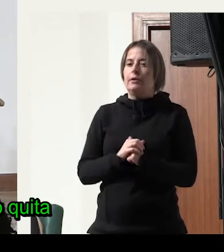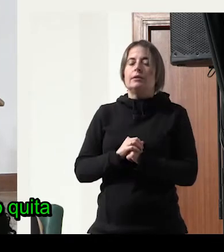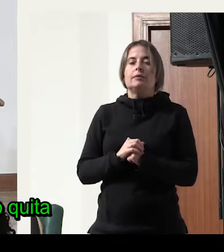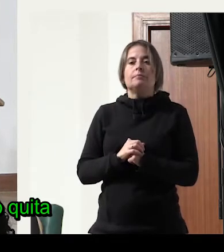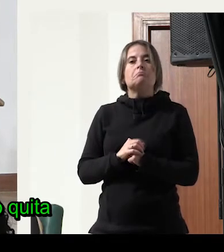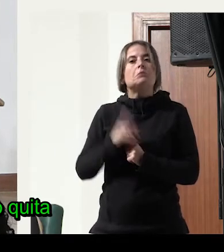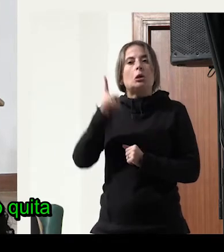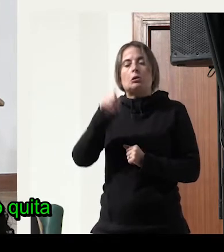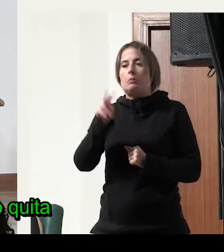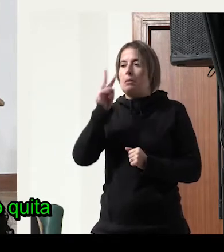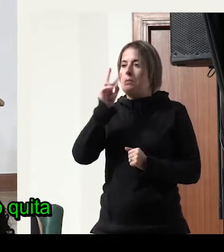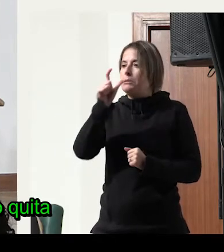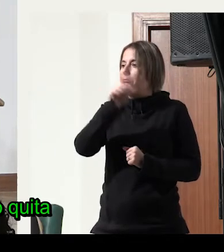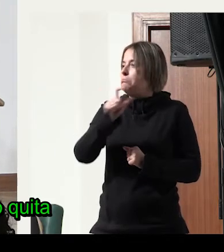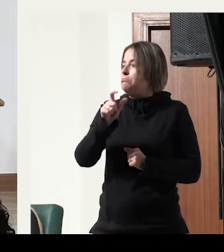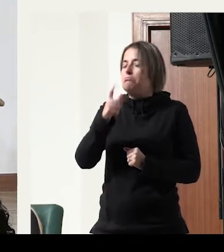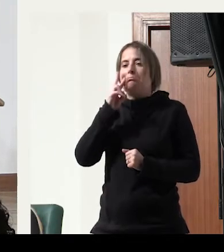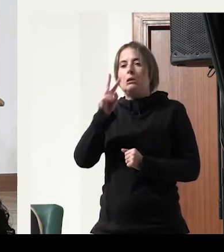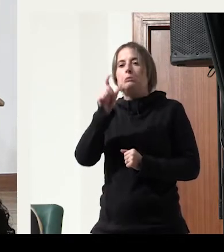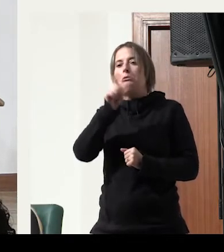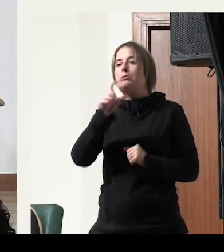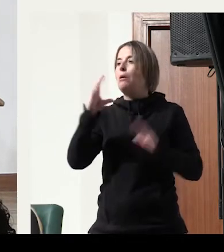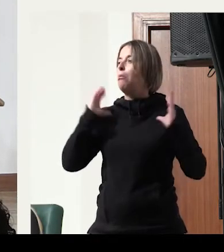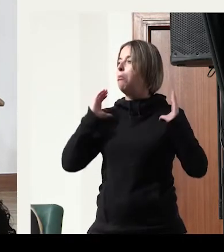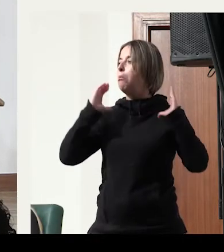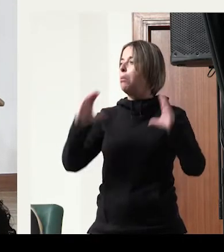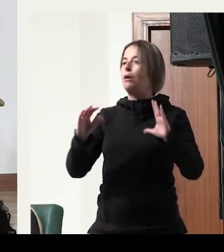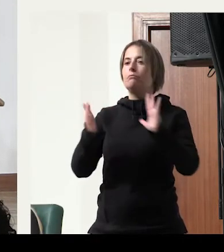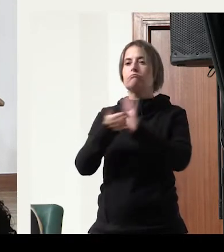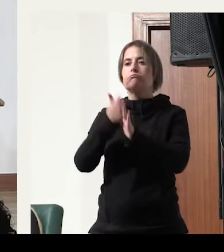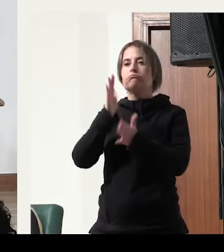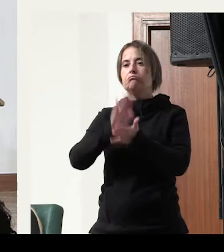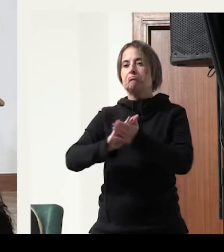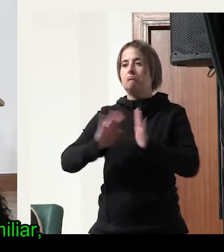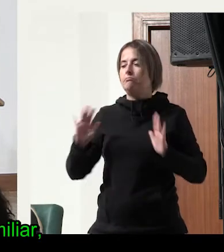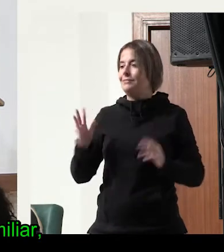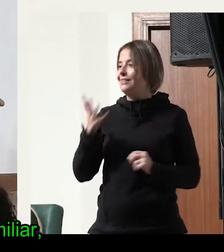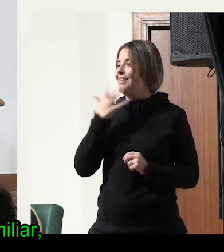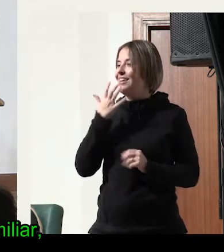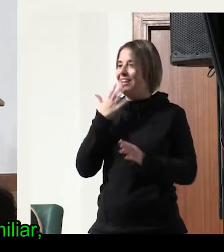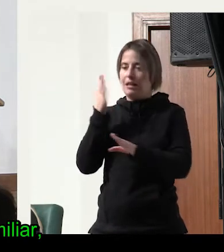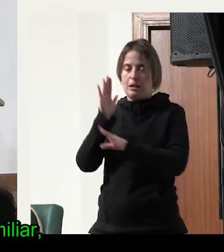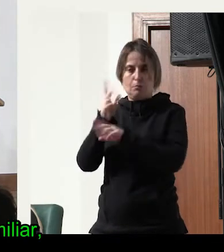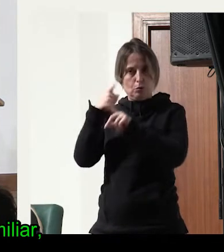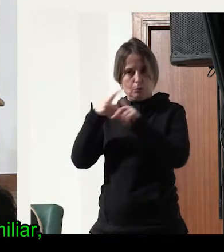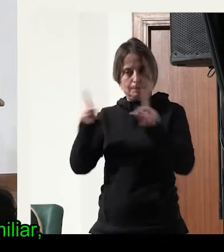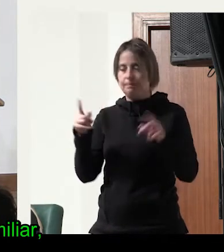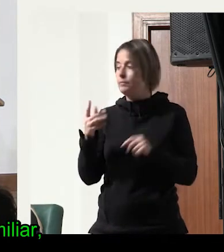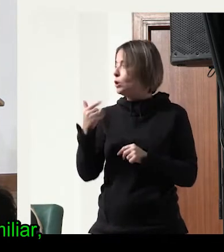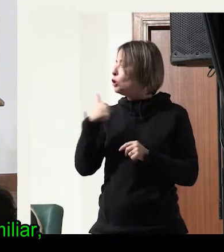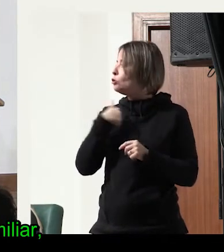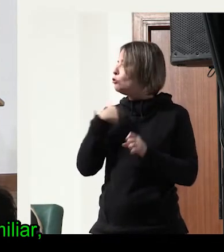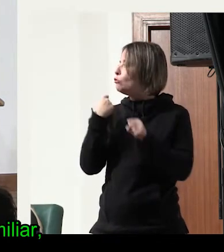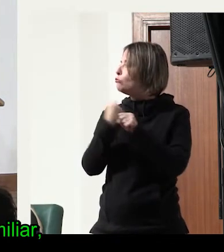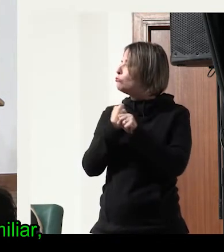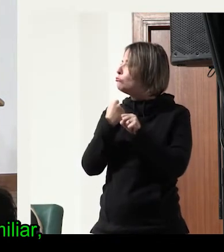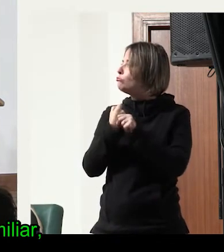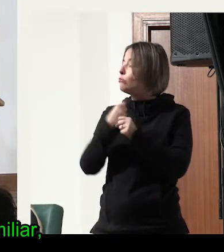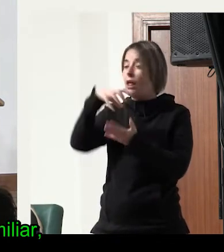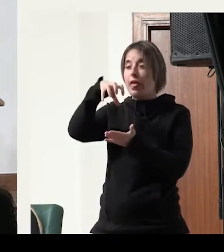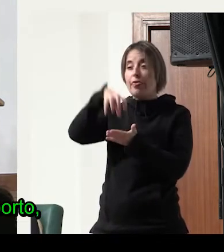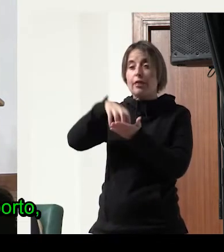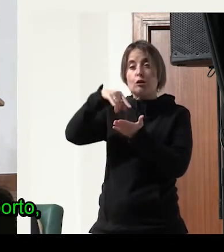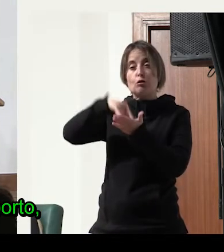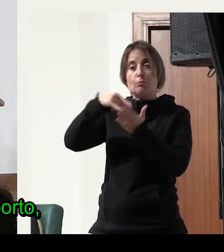se lo quita con bastante tranquilidad. Yo pongo un ejemplo muy distinto. Cuando trabajé unos años en un centro de planificación